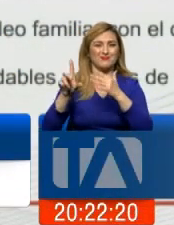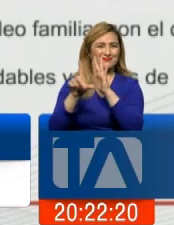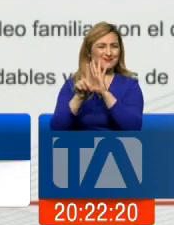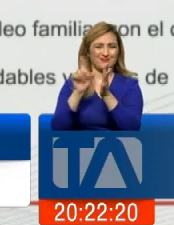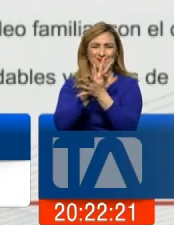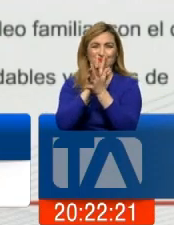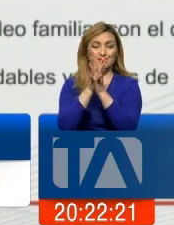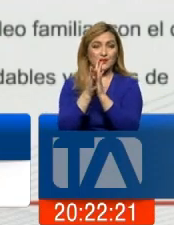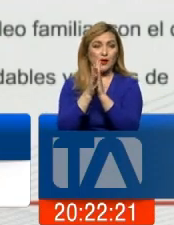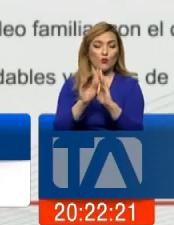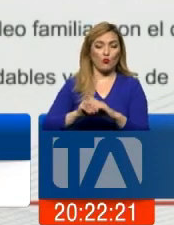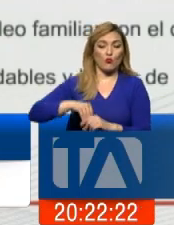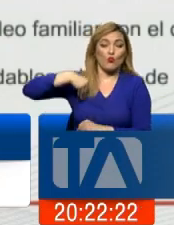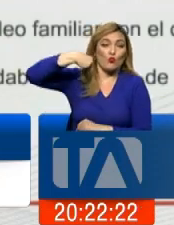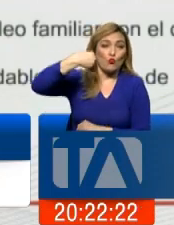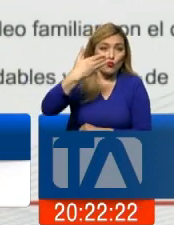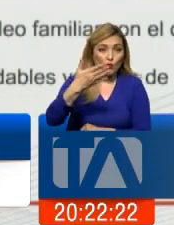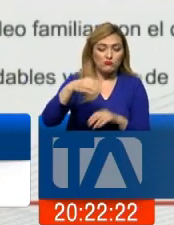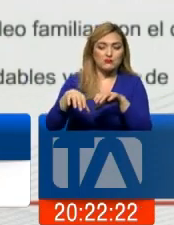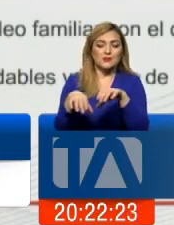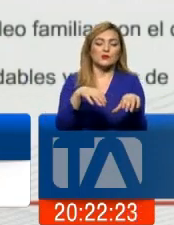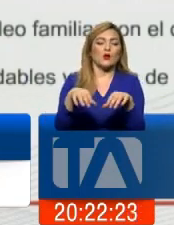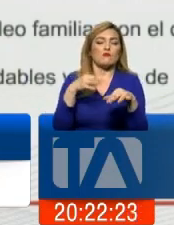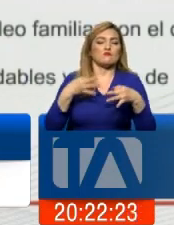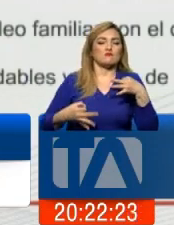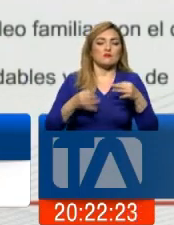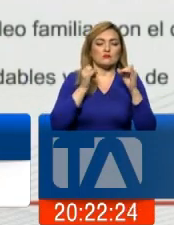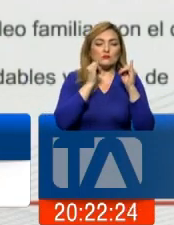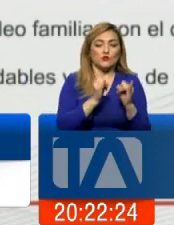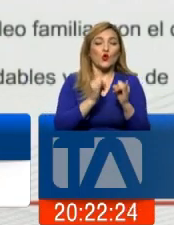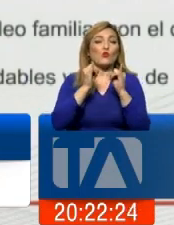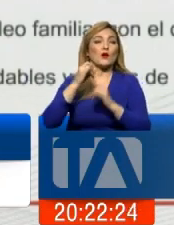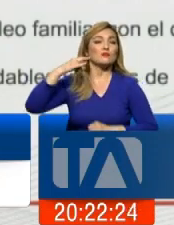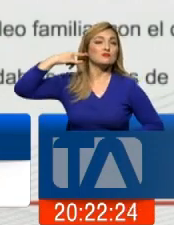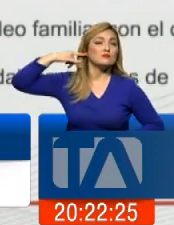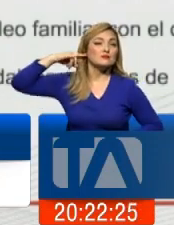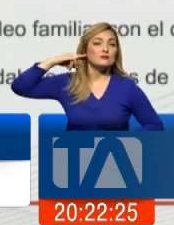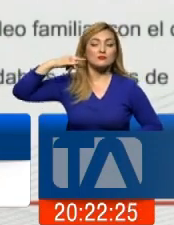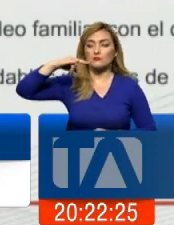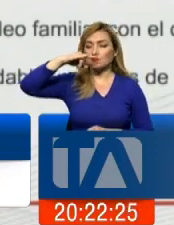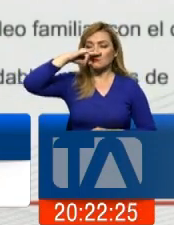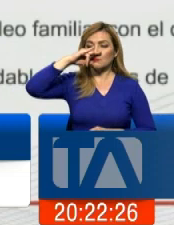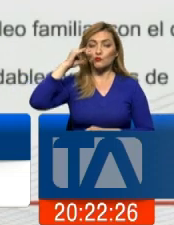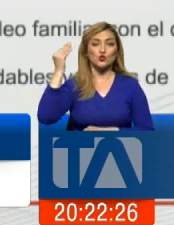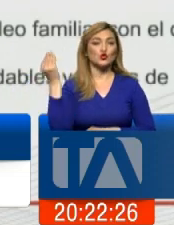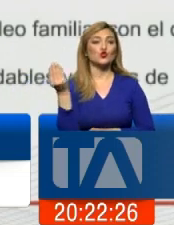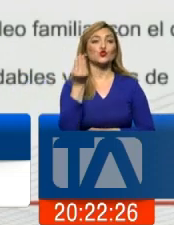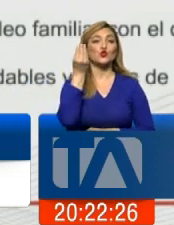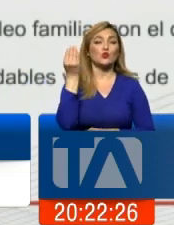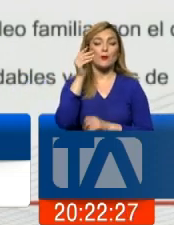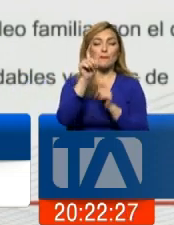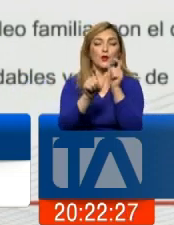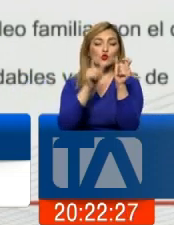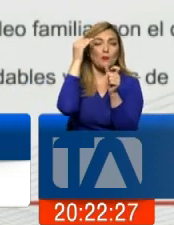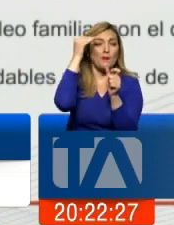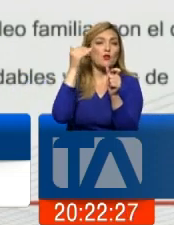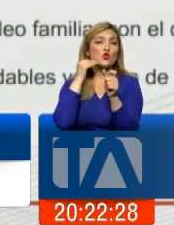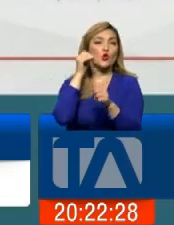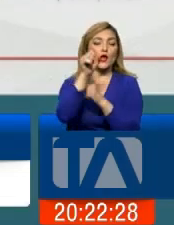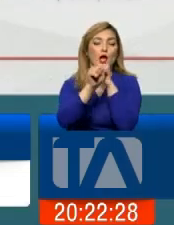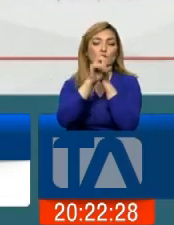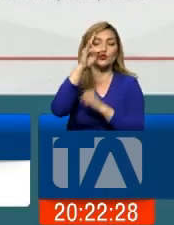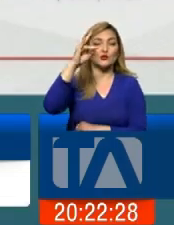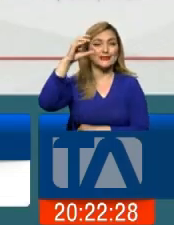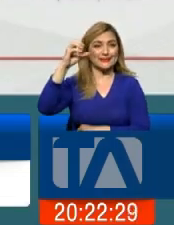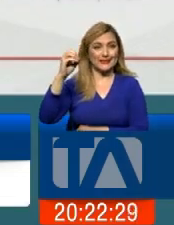podrán salir a hacer actividad física individual las niñas, niños, adolescentes y personas menores de 70